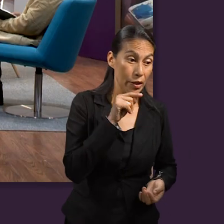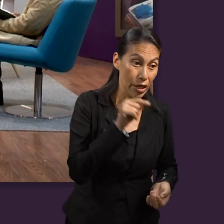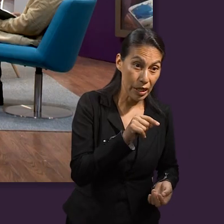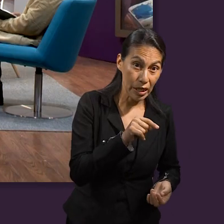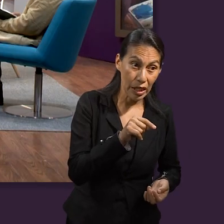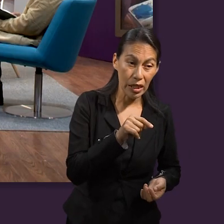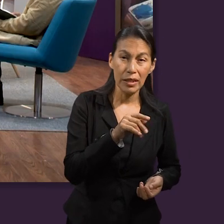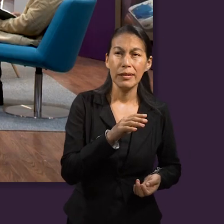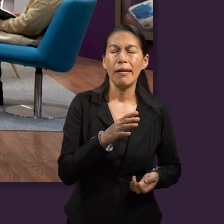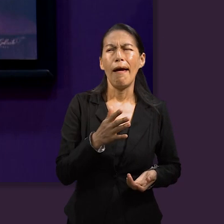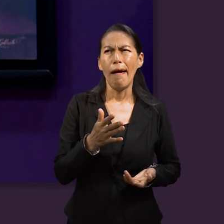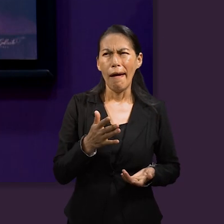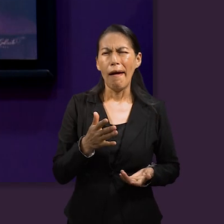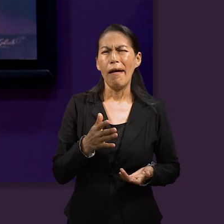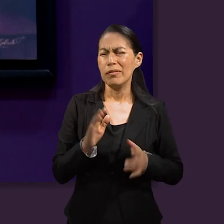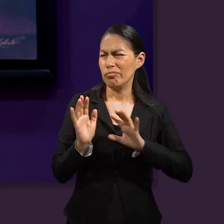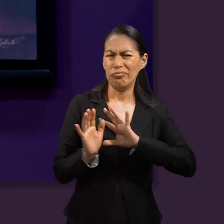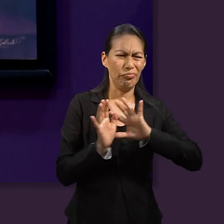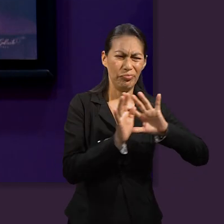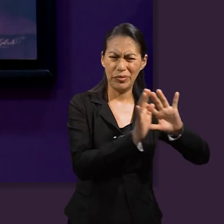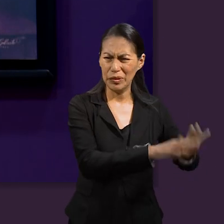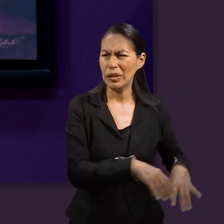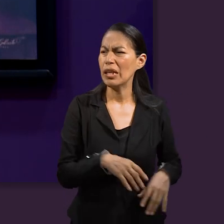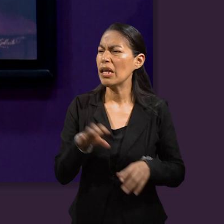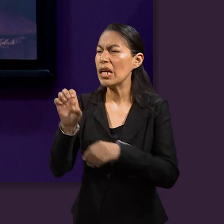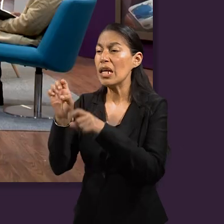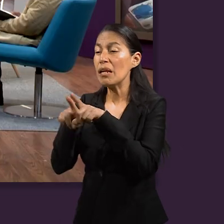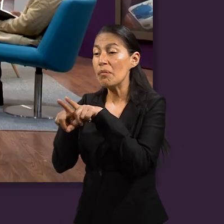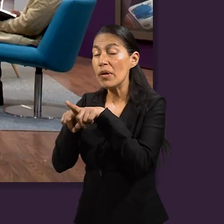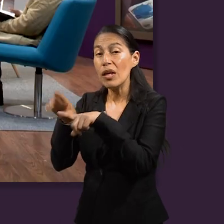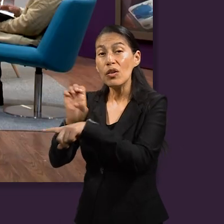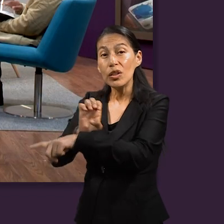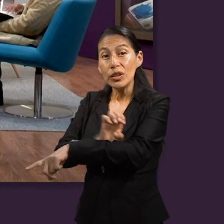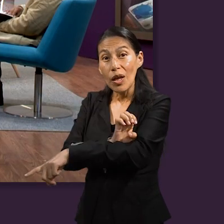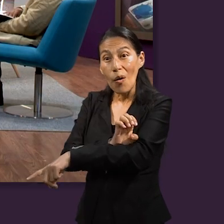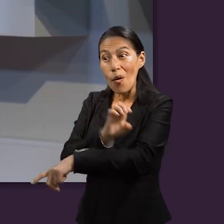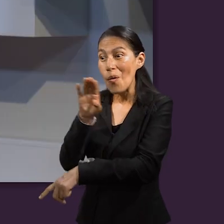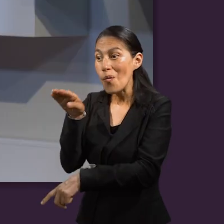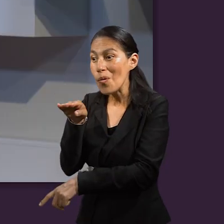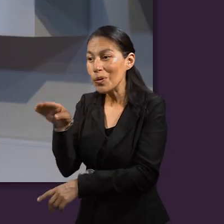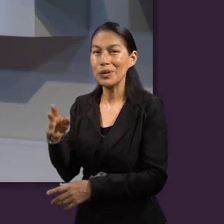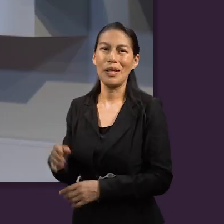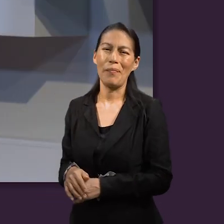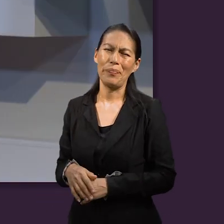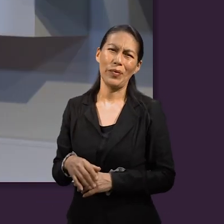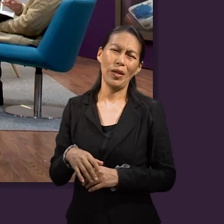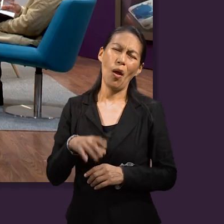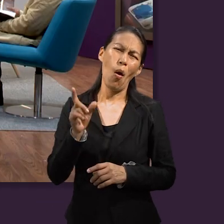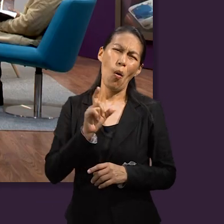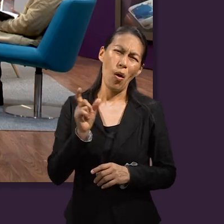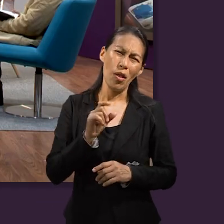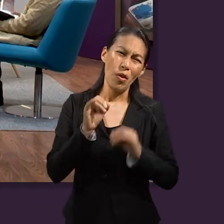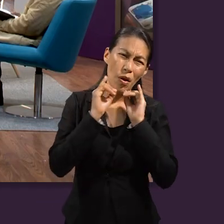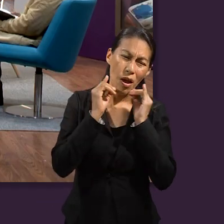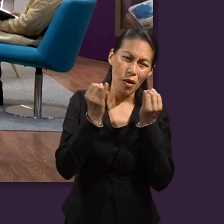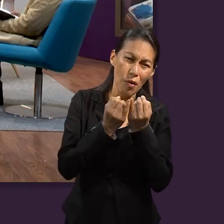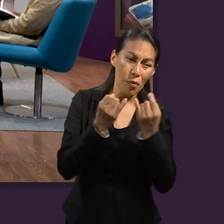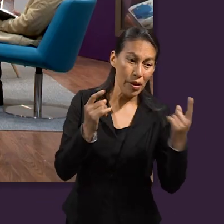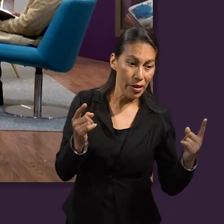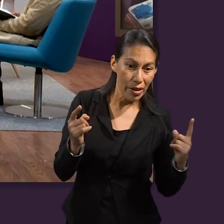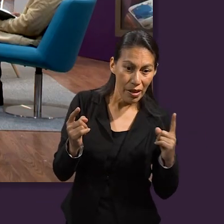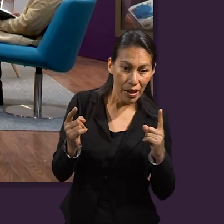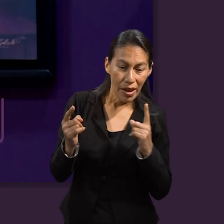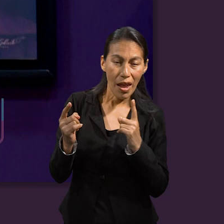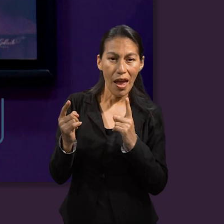busca a su hermano y sucede algo muy interesante porque como llega a jacob antes aún pues